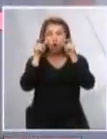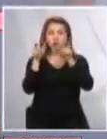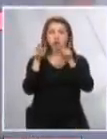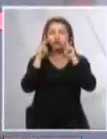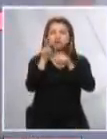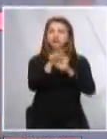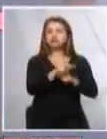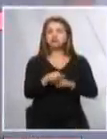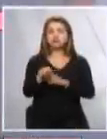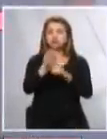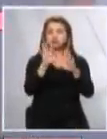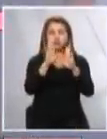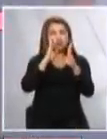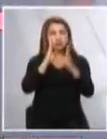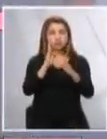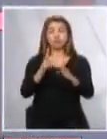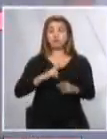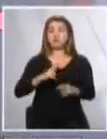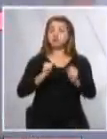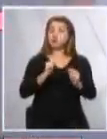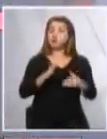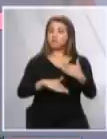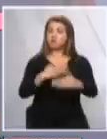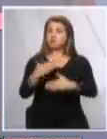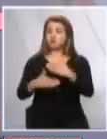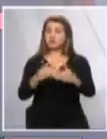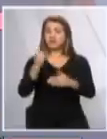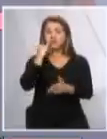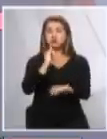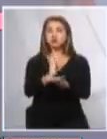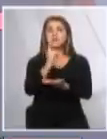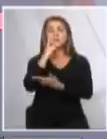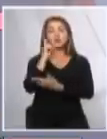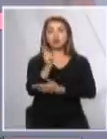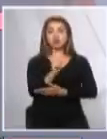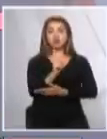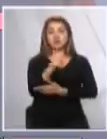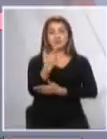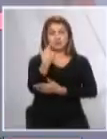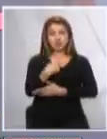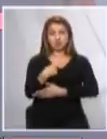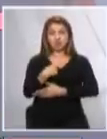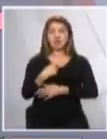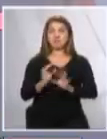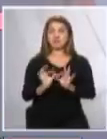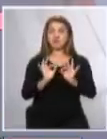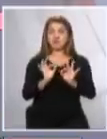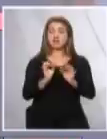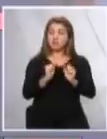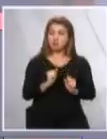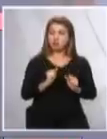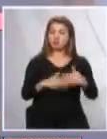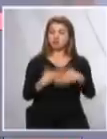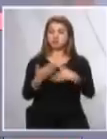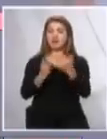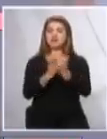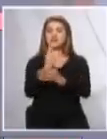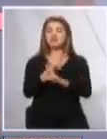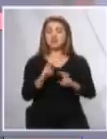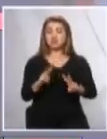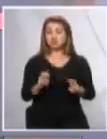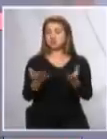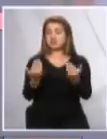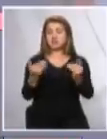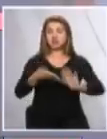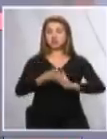atención, porque puede formalmente estar funcionando la institucionalidad, pero no necesariamente es la persona idónea, ¿cierto?, para poder hacer la investigación que se necesita en